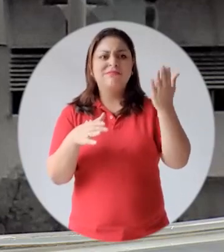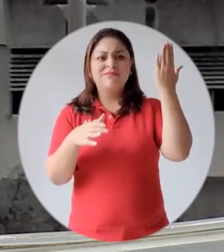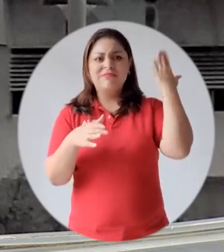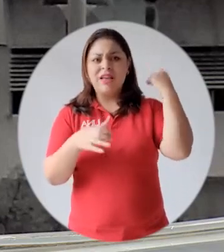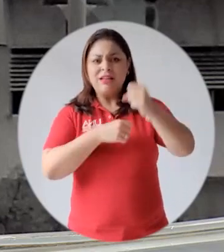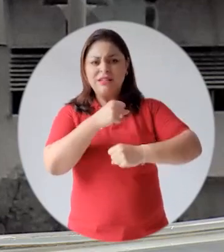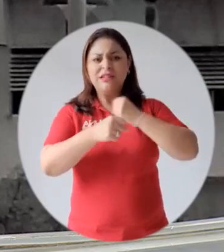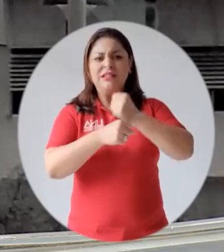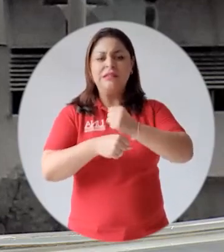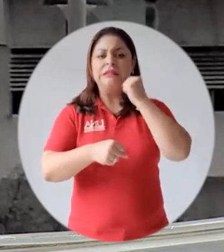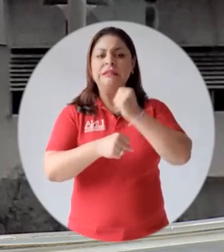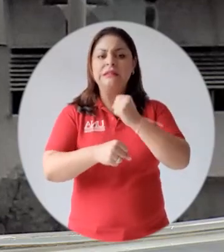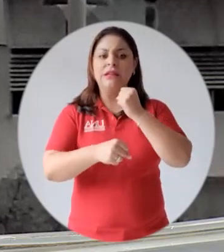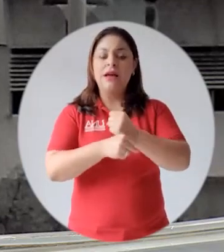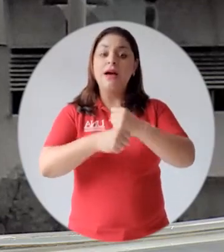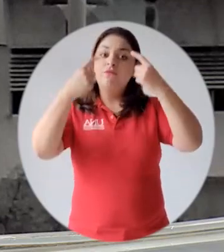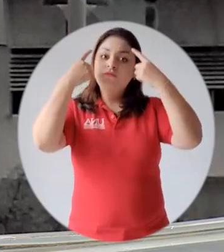finalmente, ¿verdad?, logramos